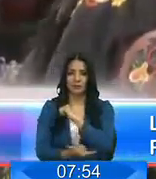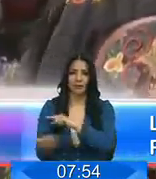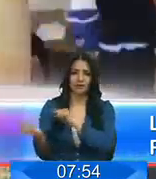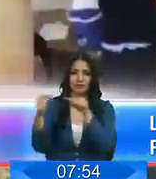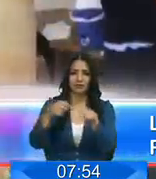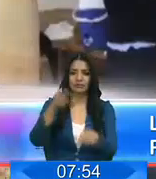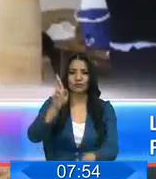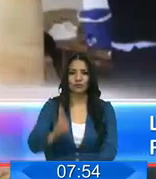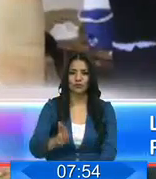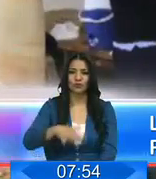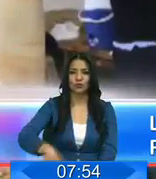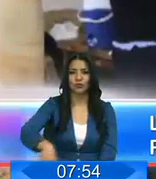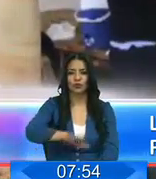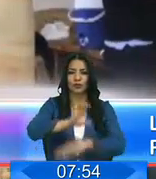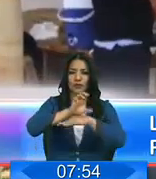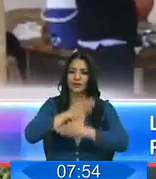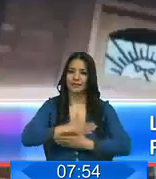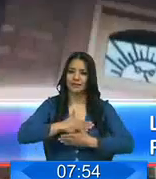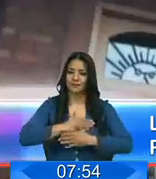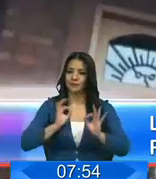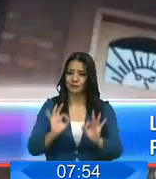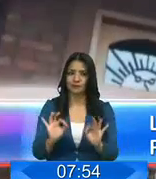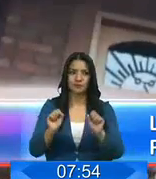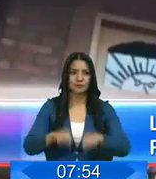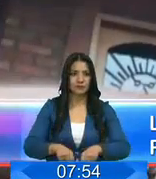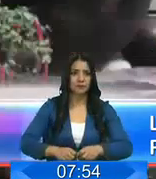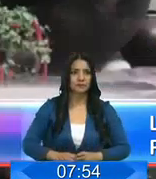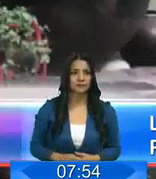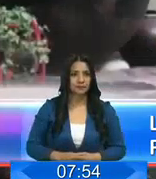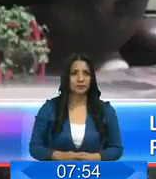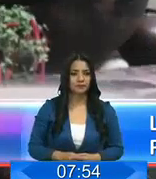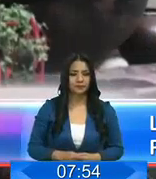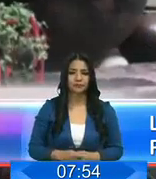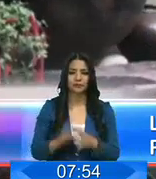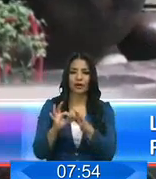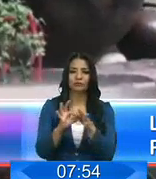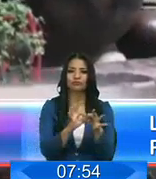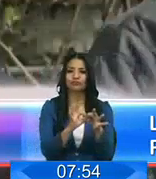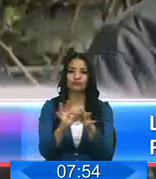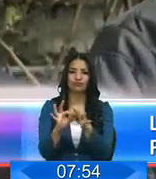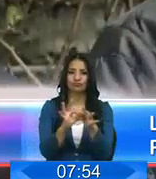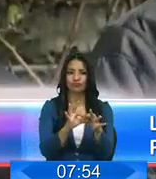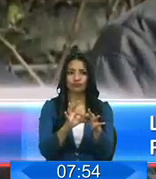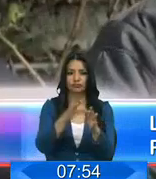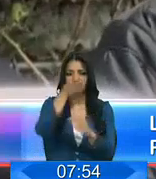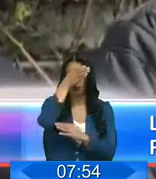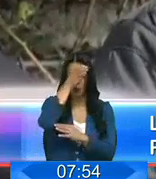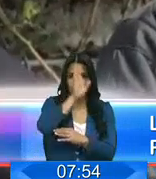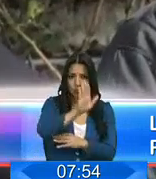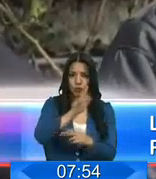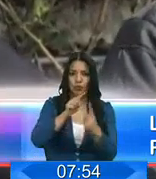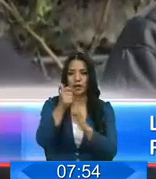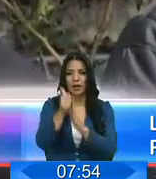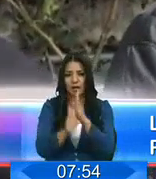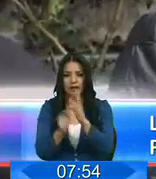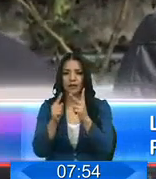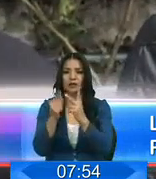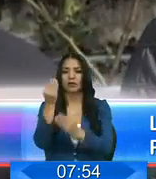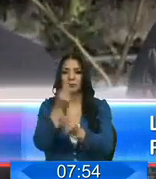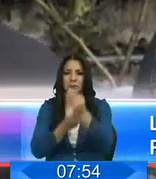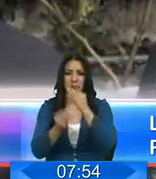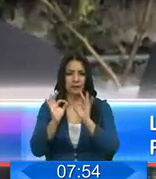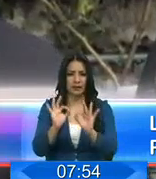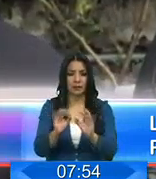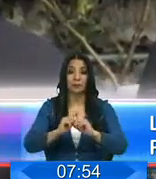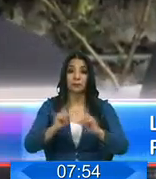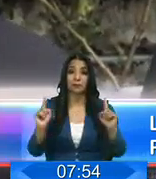país, en donde podrán disfrutar al máximo. Interrelacionar la parte cultural, artística, culinaria, pero sin